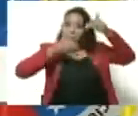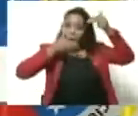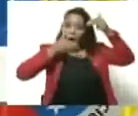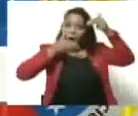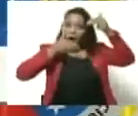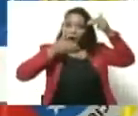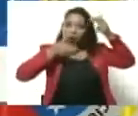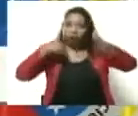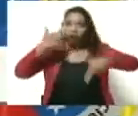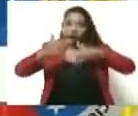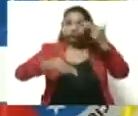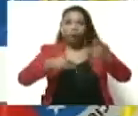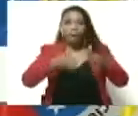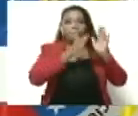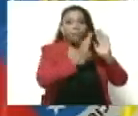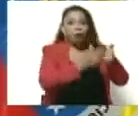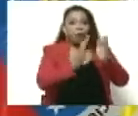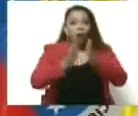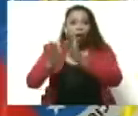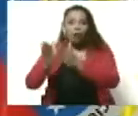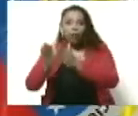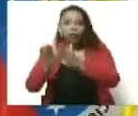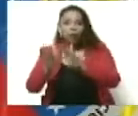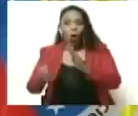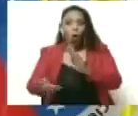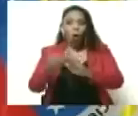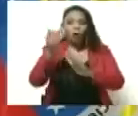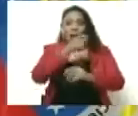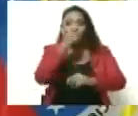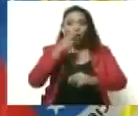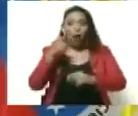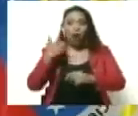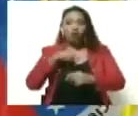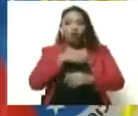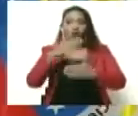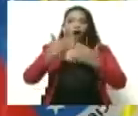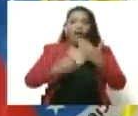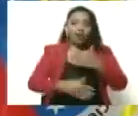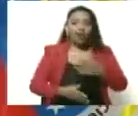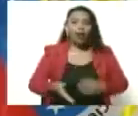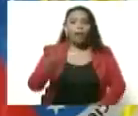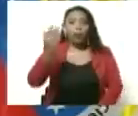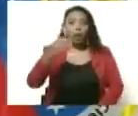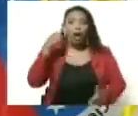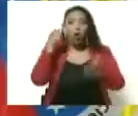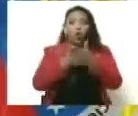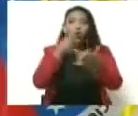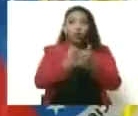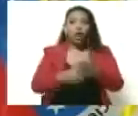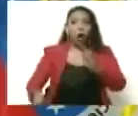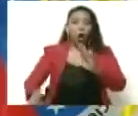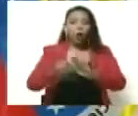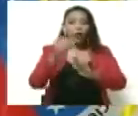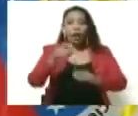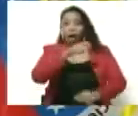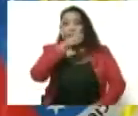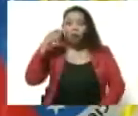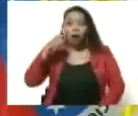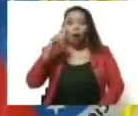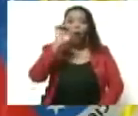la delincuencia organizada. La lucha contra las drogas, que hemos tenido avances importantes en materia de lucha contra las drogas. Más de